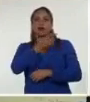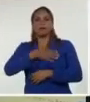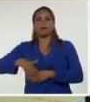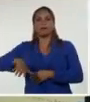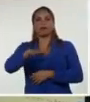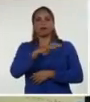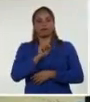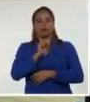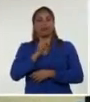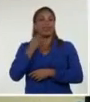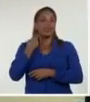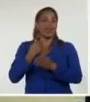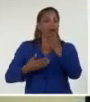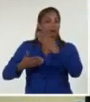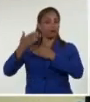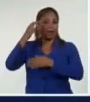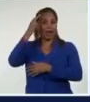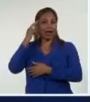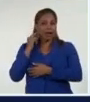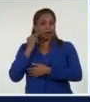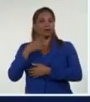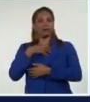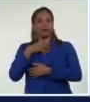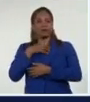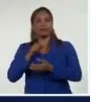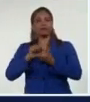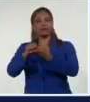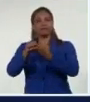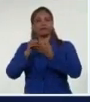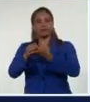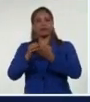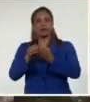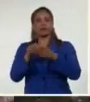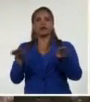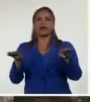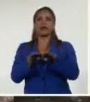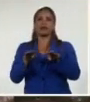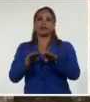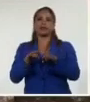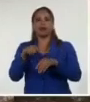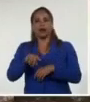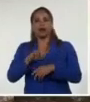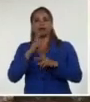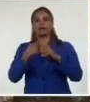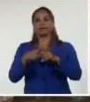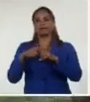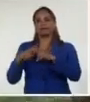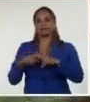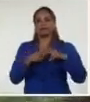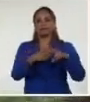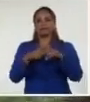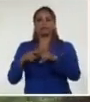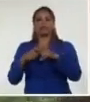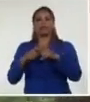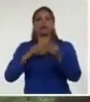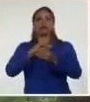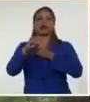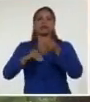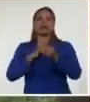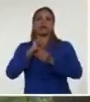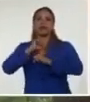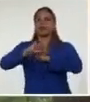que históricamente contó con servicio estable. El proyecto reemplazará estaciones de